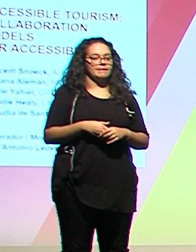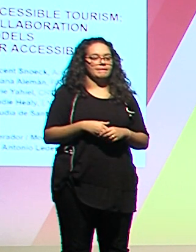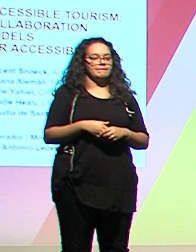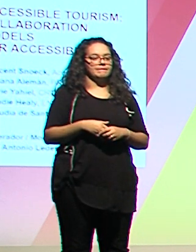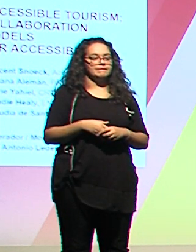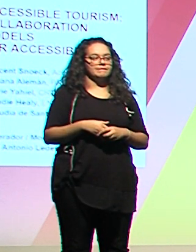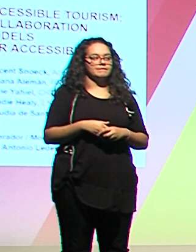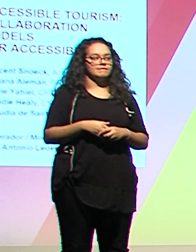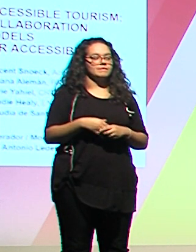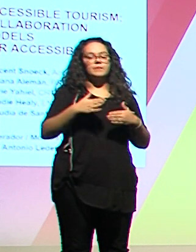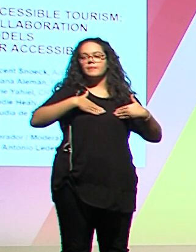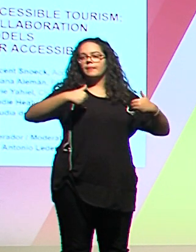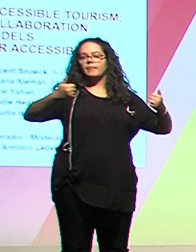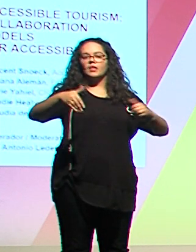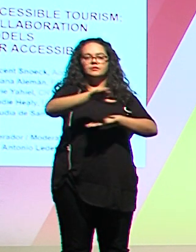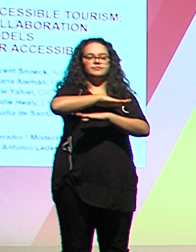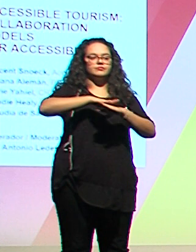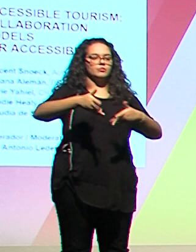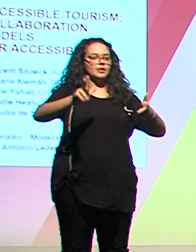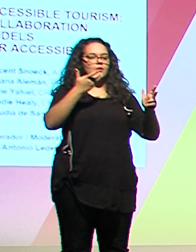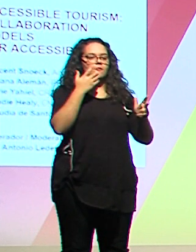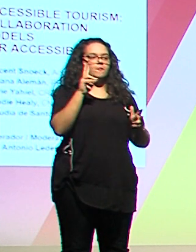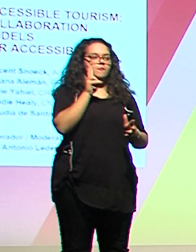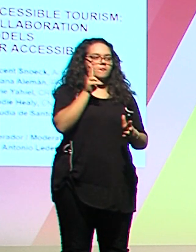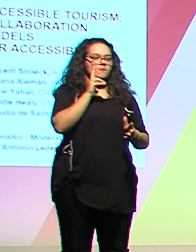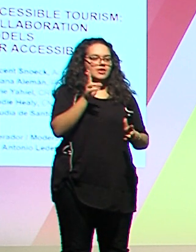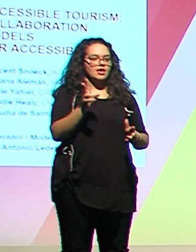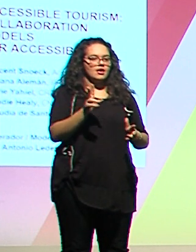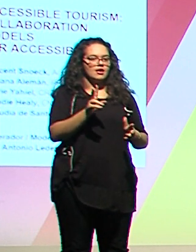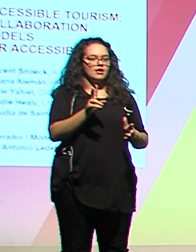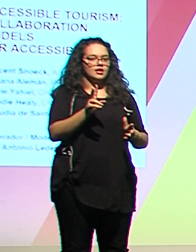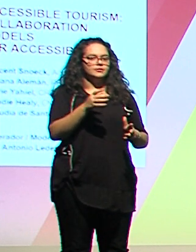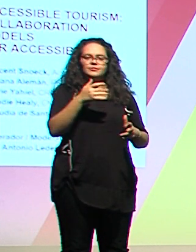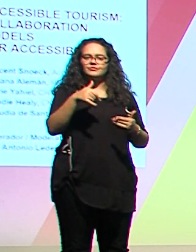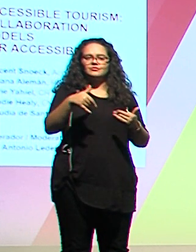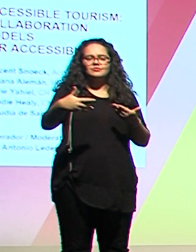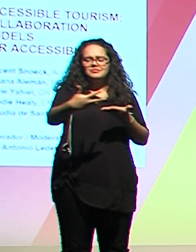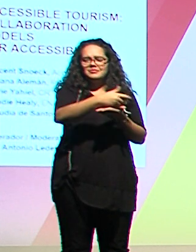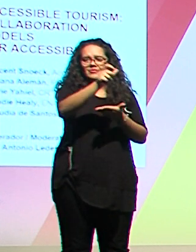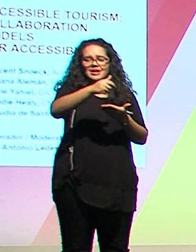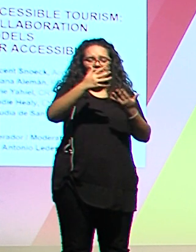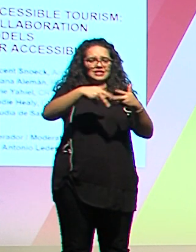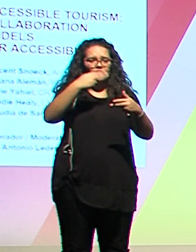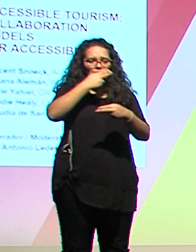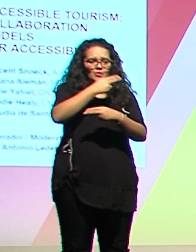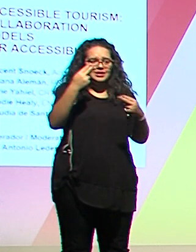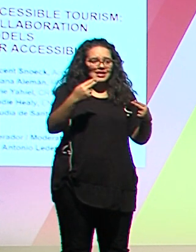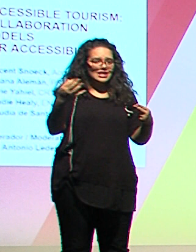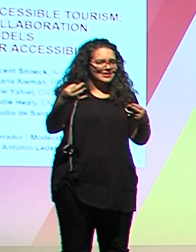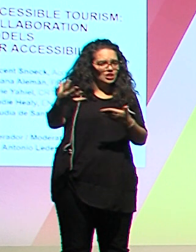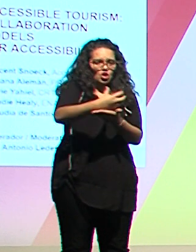cualquier espacio libre, vía verde, etcétera, etcétera, etcétera. Yo creo que esas personas de la administración pública, de